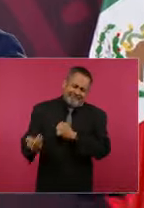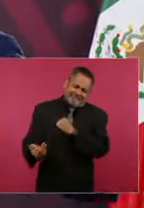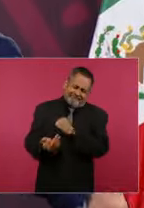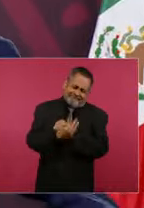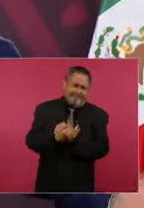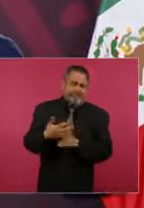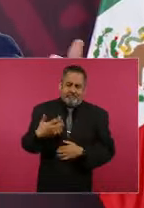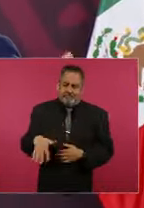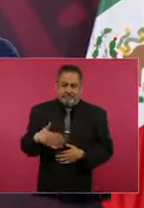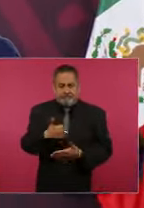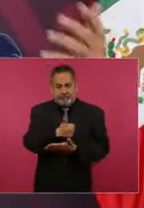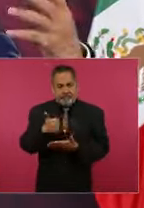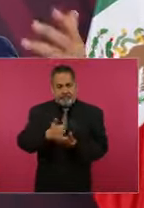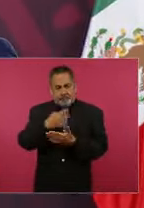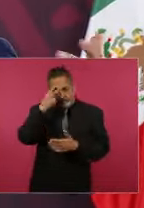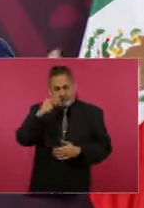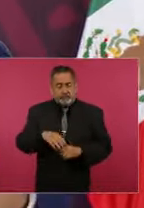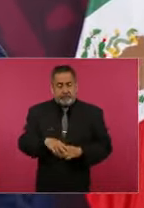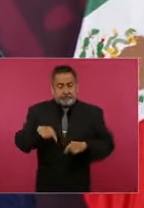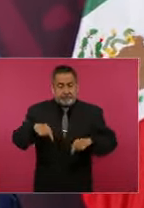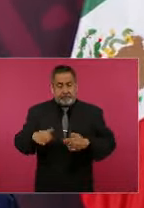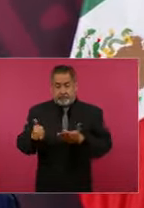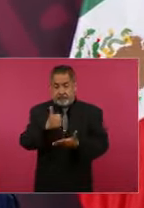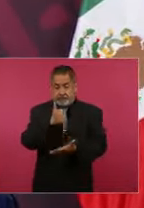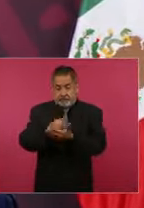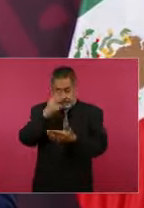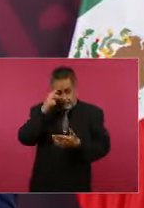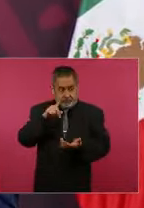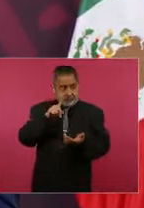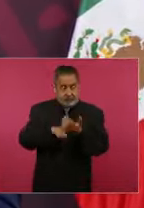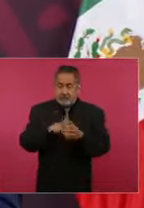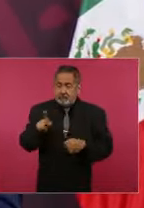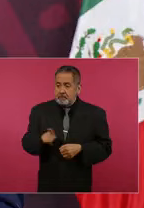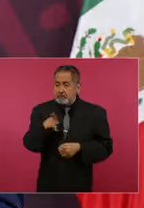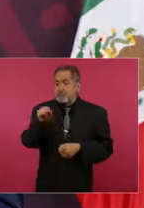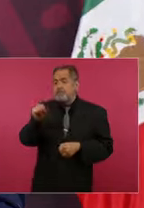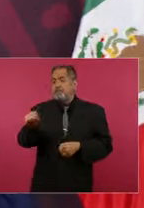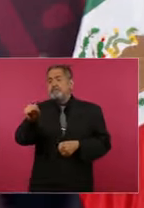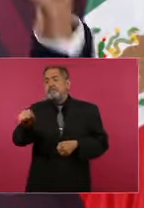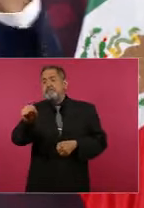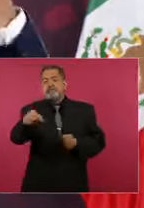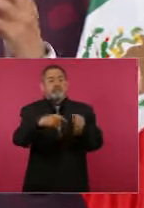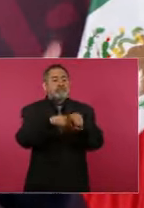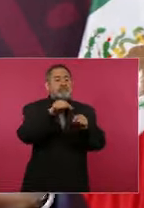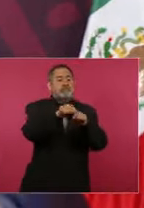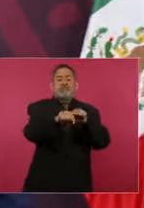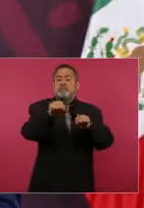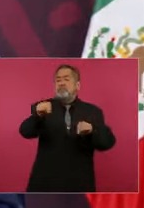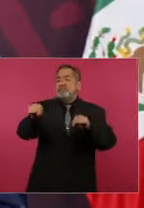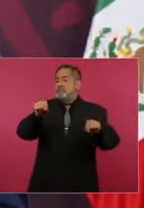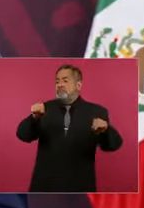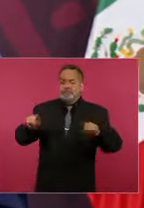México está llena de pueblos, de barrios.